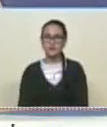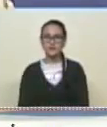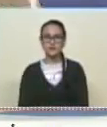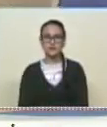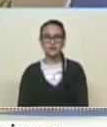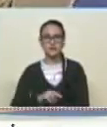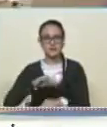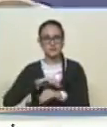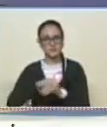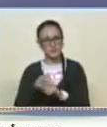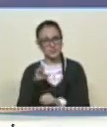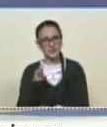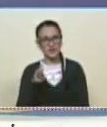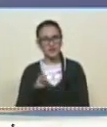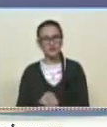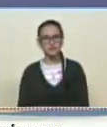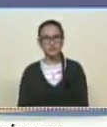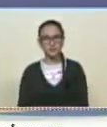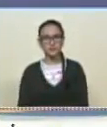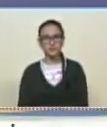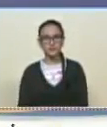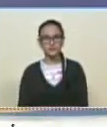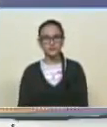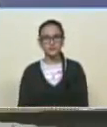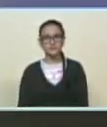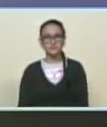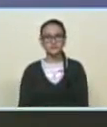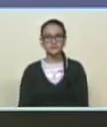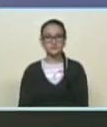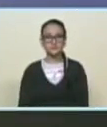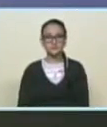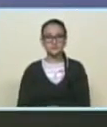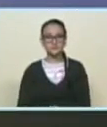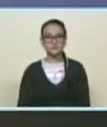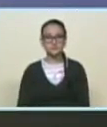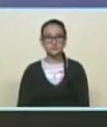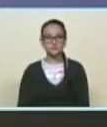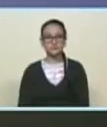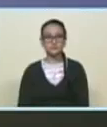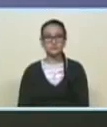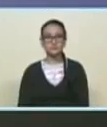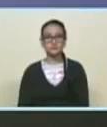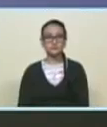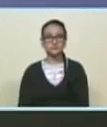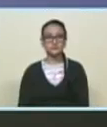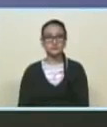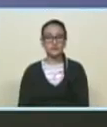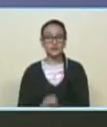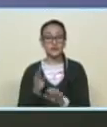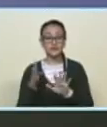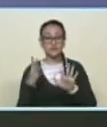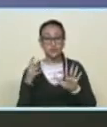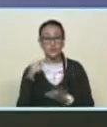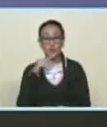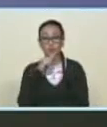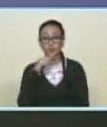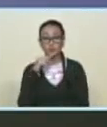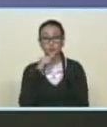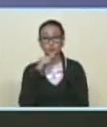le dije Héctor, el 19 de octubre,